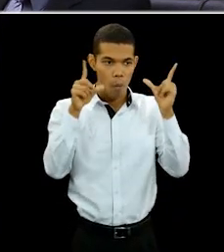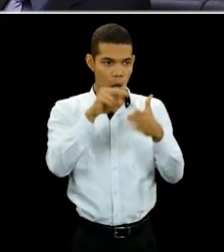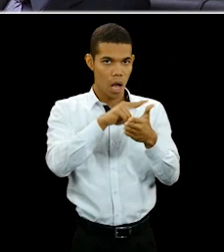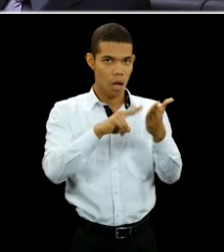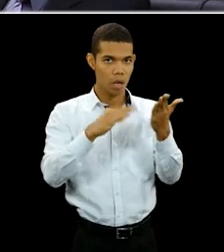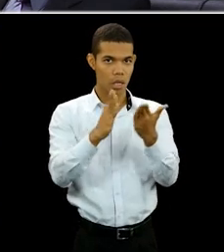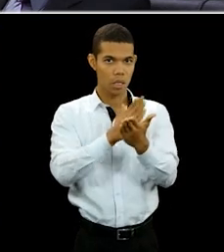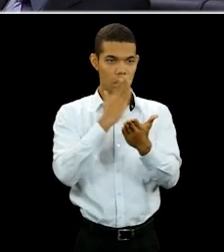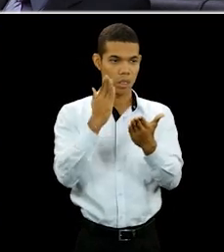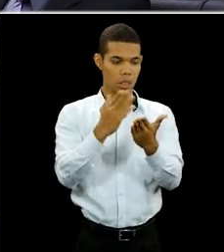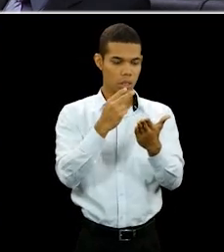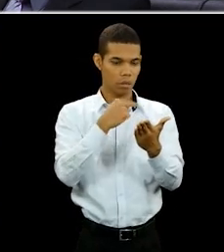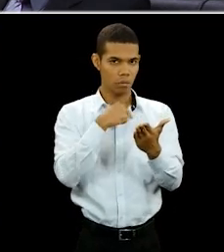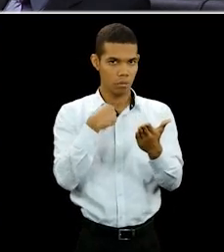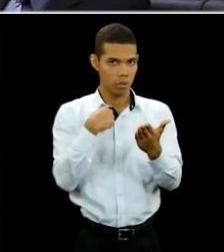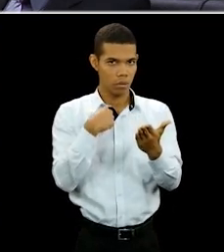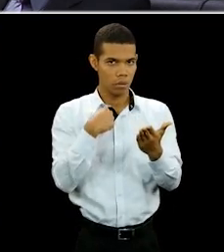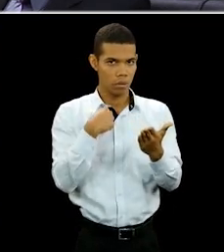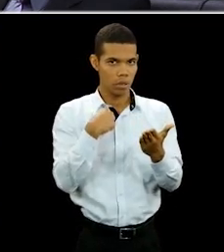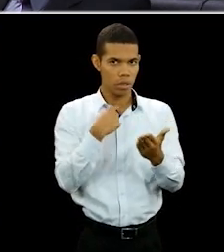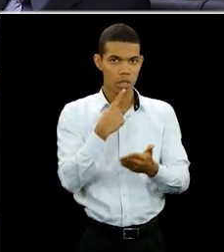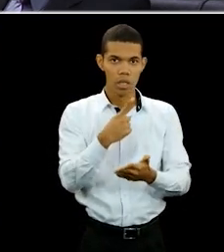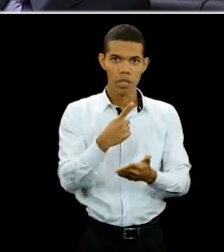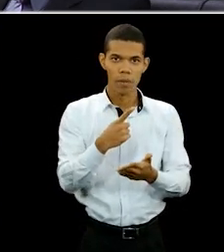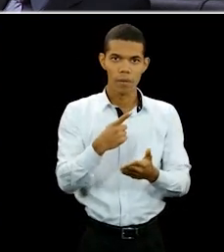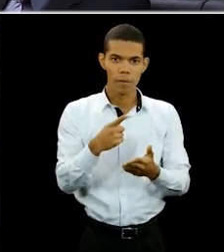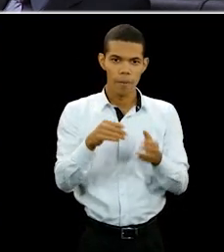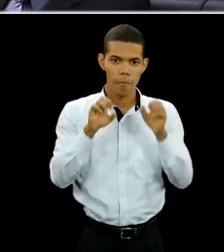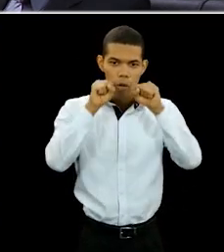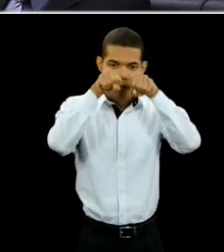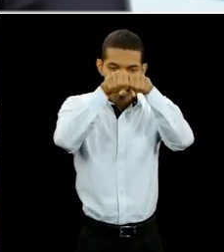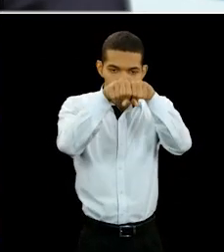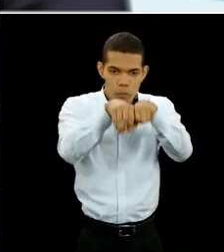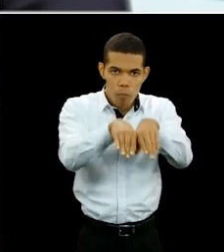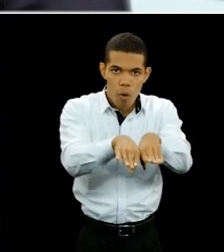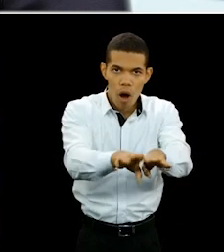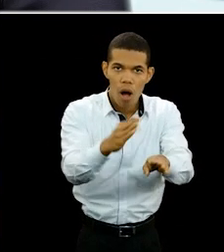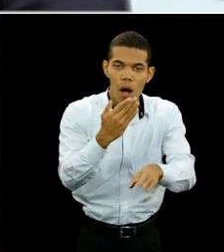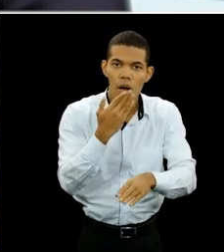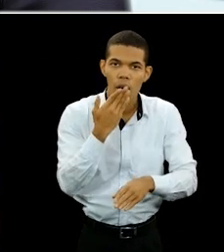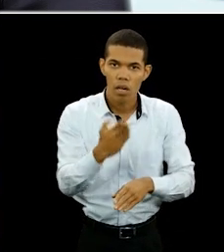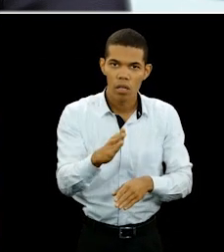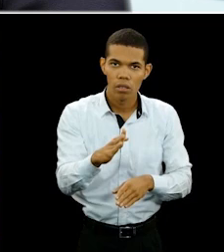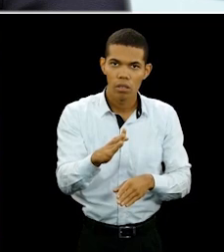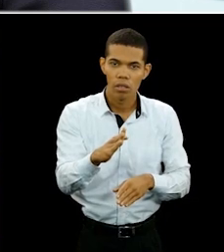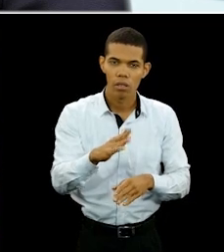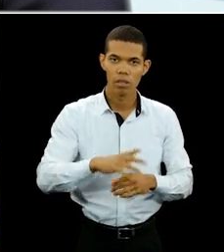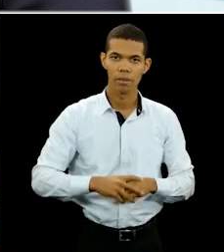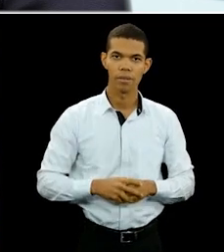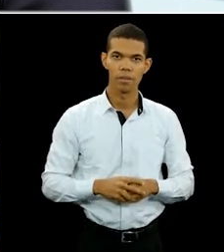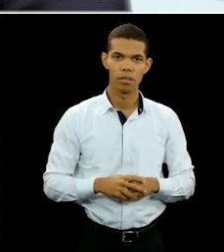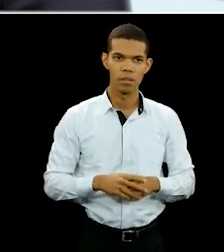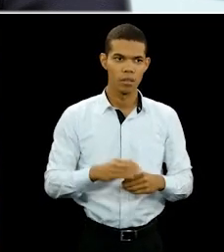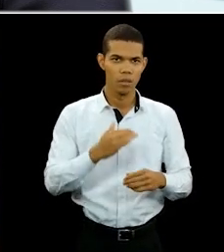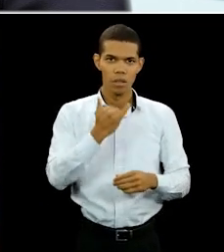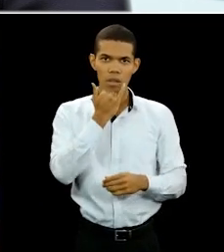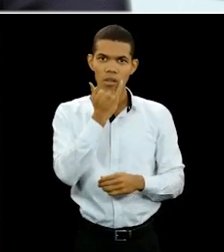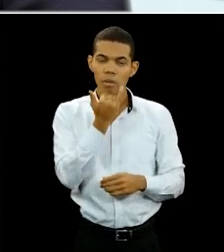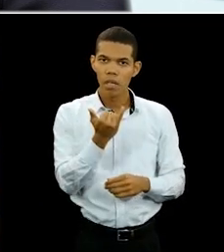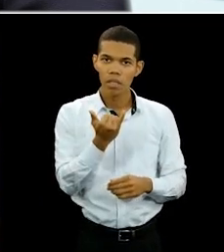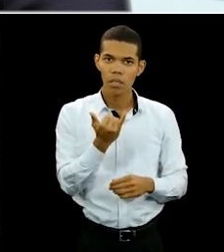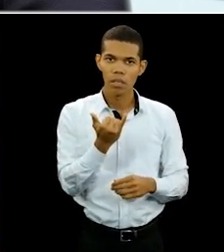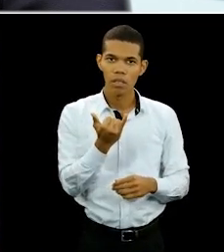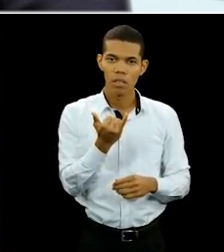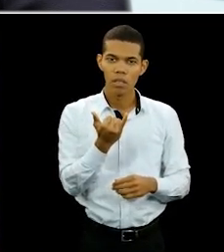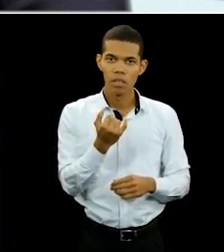así la situación de un cautiverio la destrucción puede salir algo de Bueno en eso sí entonces uno encuentra que hay mensajes de